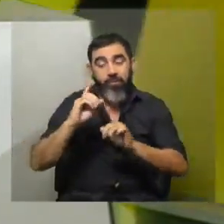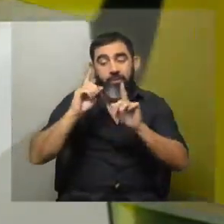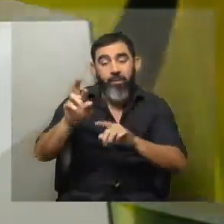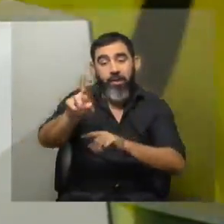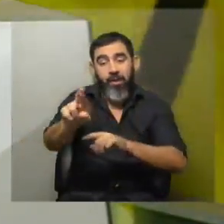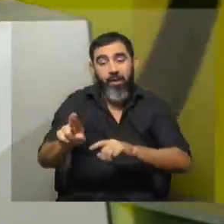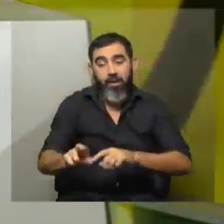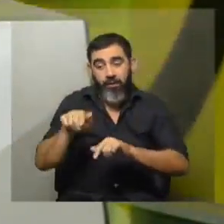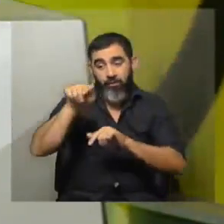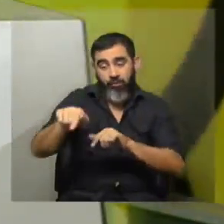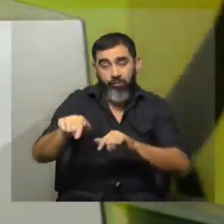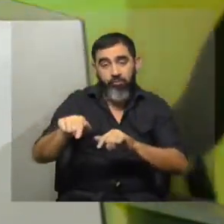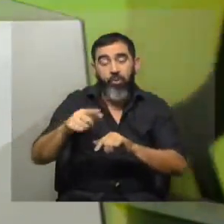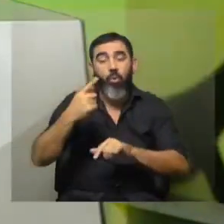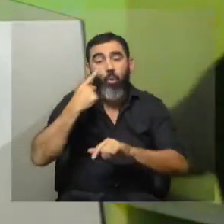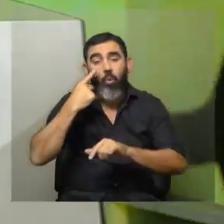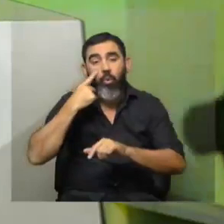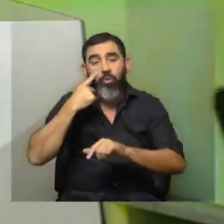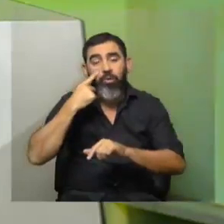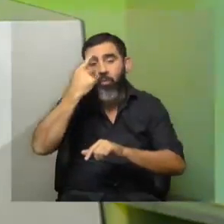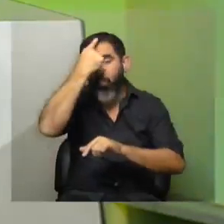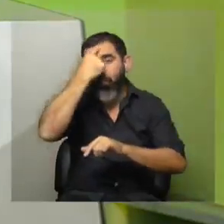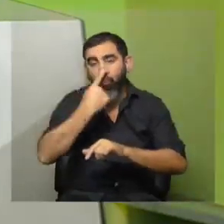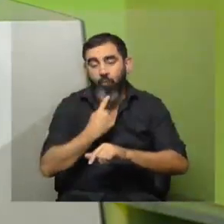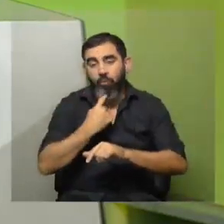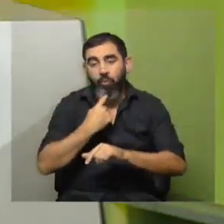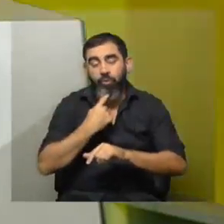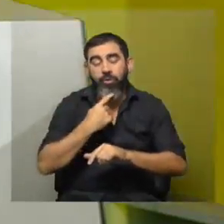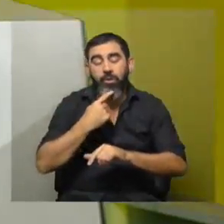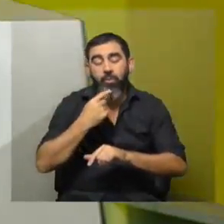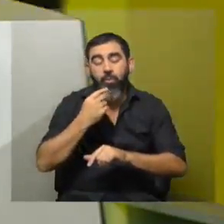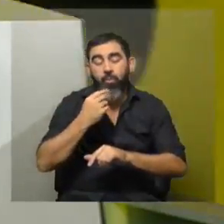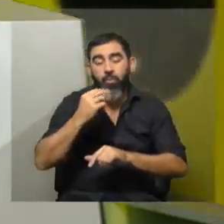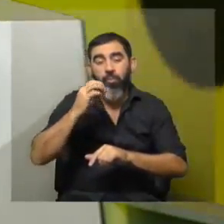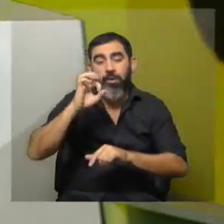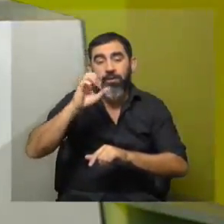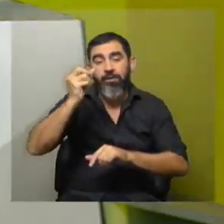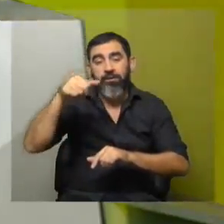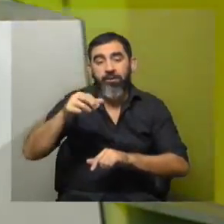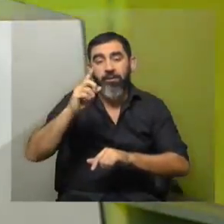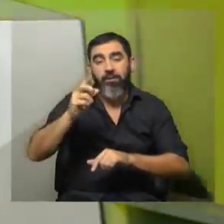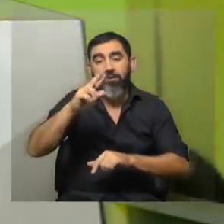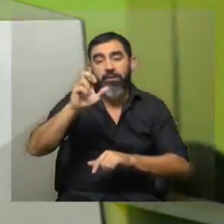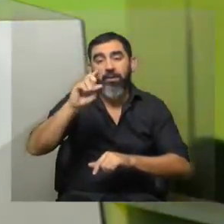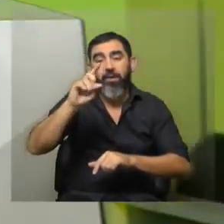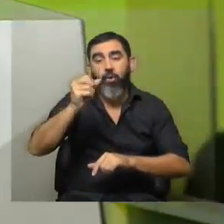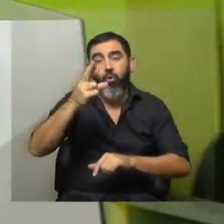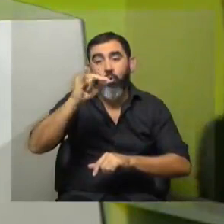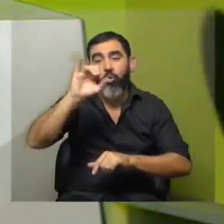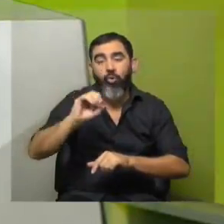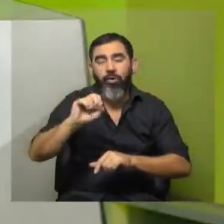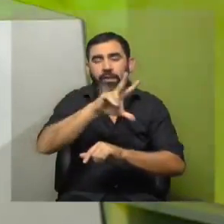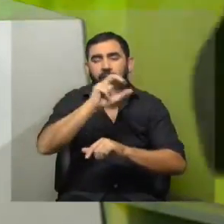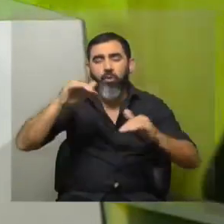ratón arborícola, vamos a conocer el Museo de las Bochas de San Gregorio de Polanco con fósiles de más de 300 millones de